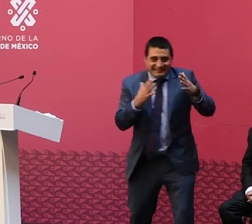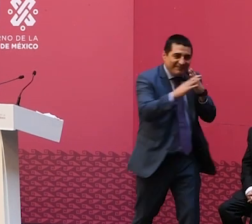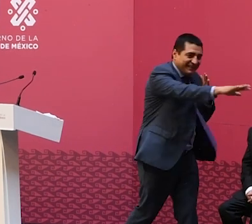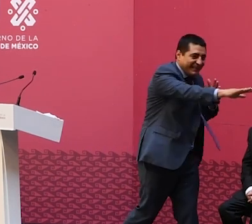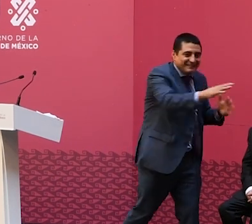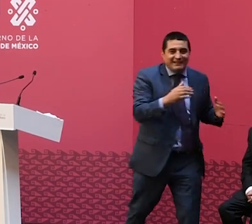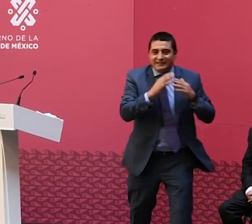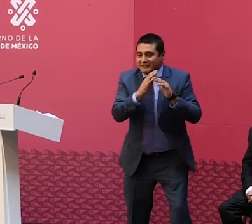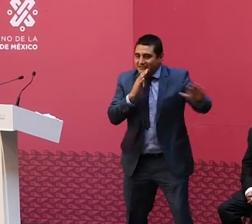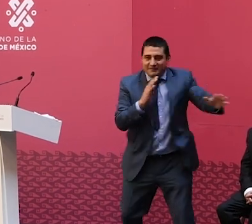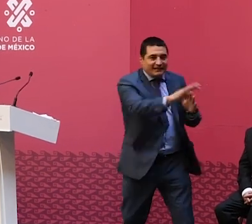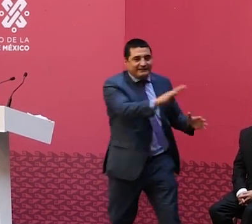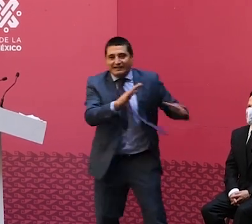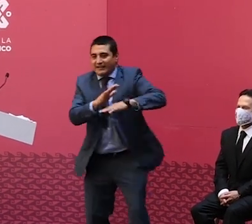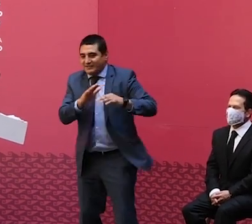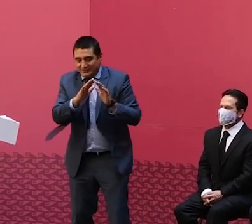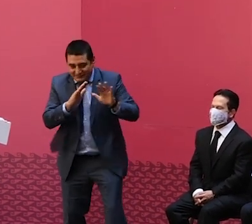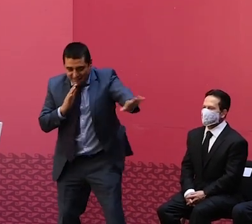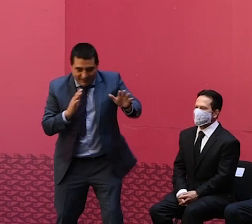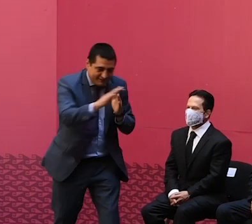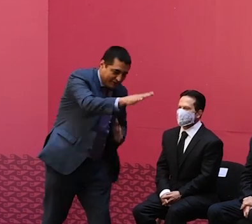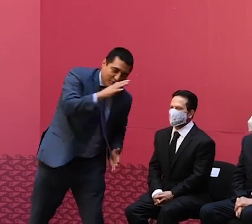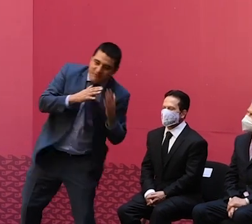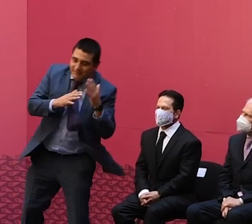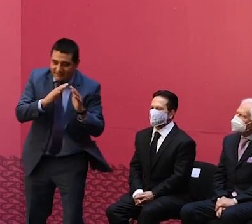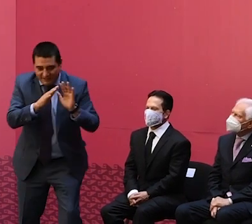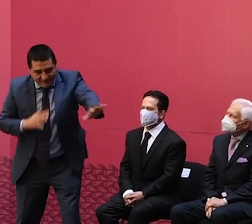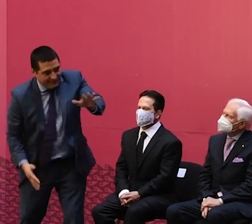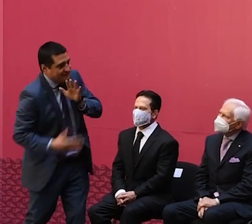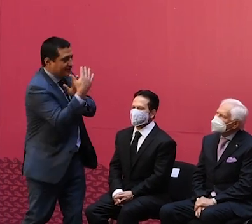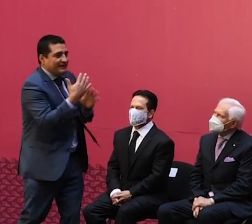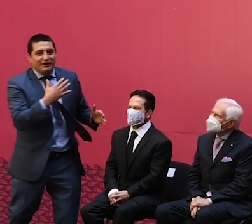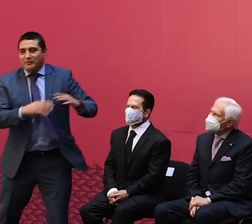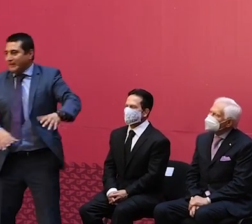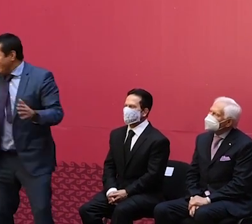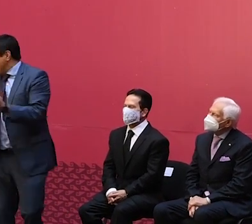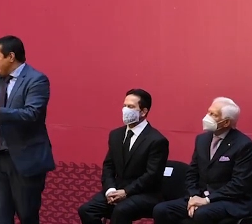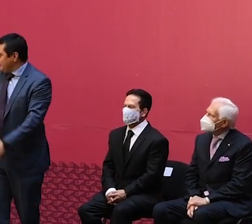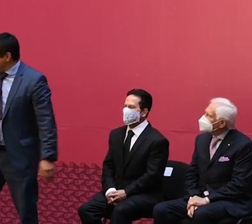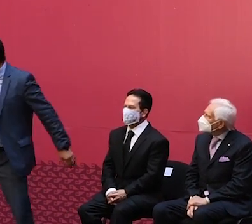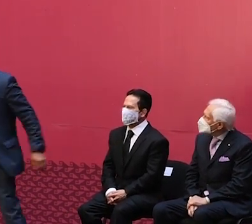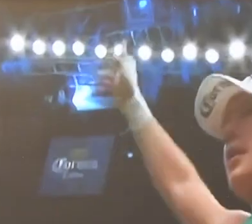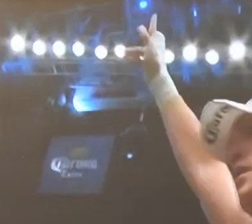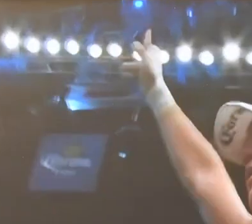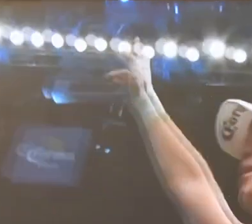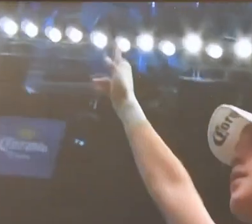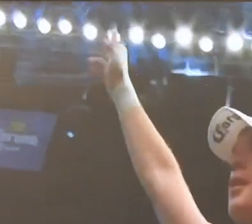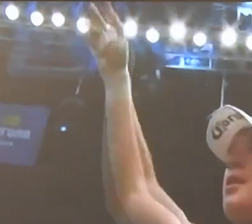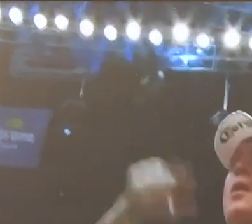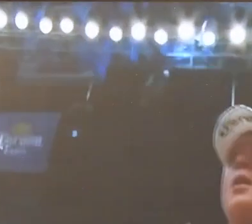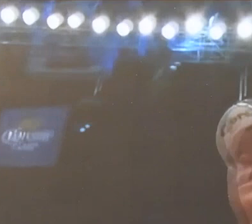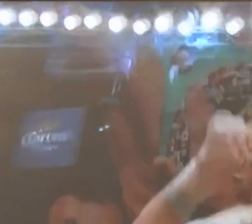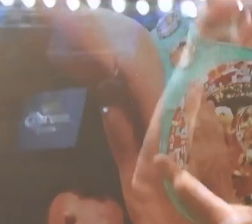confirmado, todos los que estuvieron el día de hoy. Mucho depende del calendario de peleas de algunos. El Canelo siempre ha